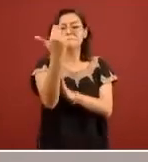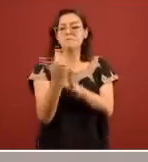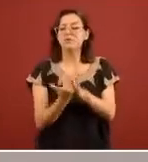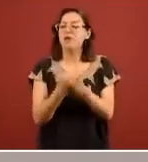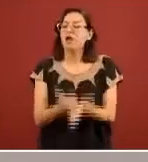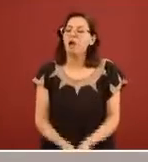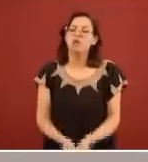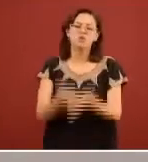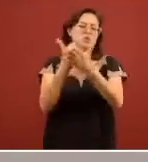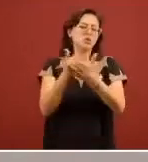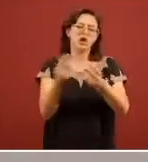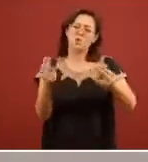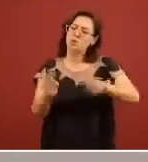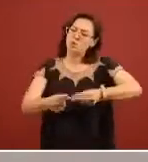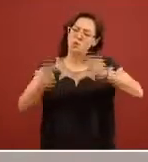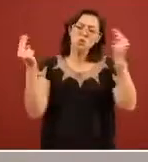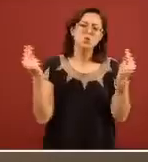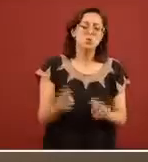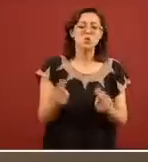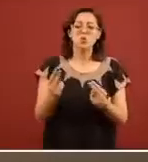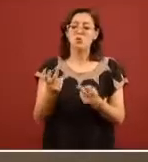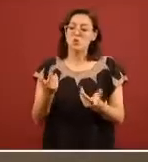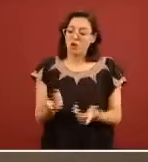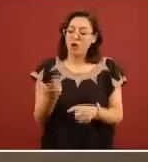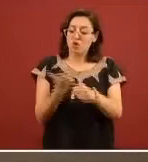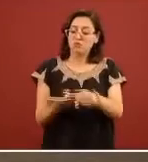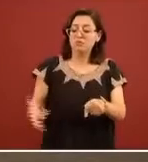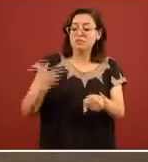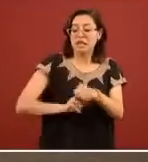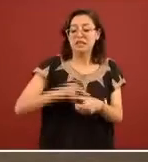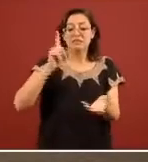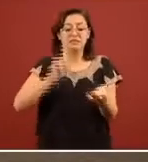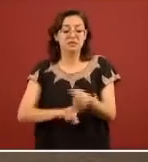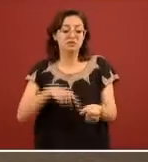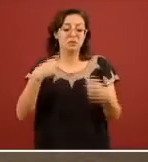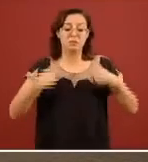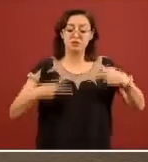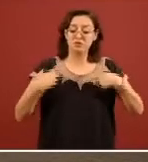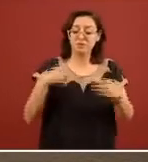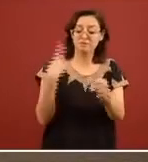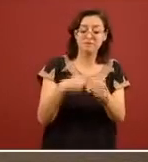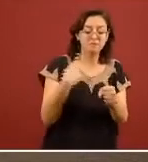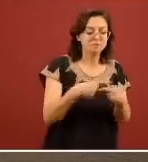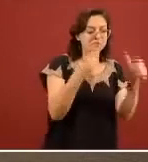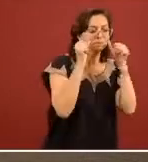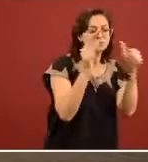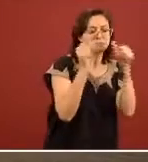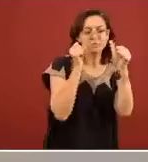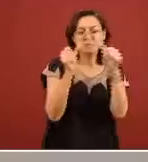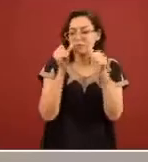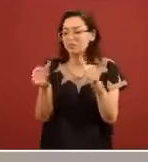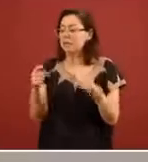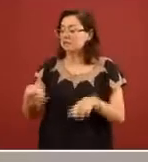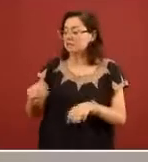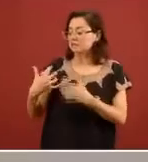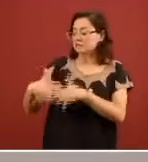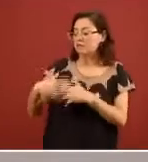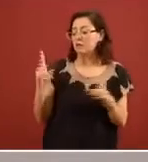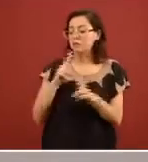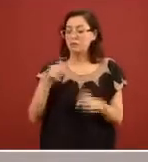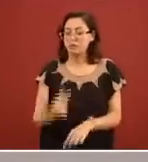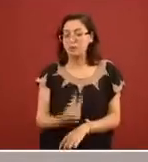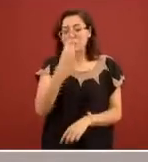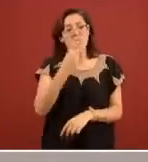pueden ayudar para los médicos que estamos tratando pacientes y que necesitamos de esos ventiladores